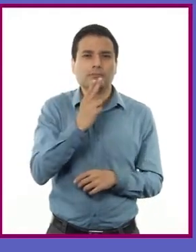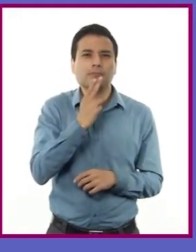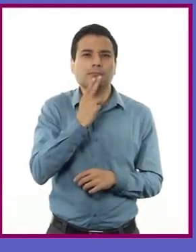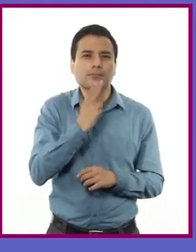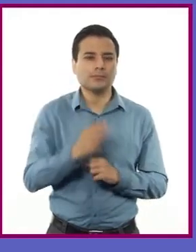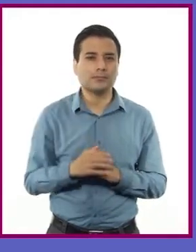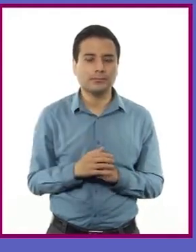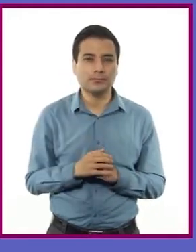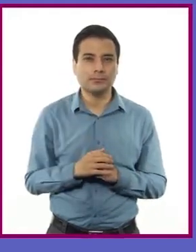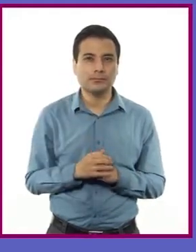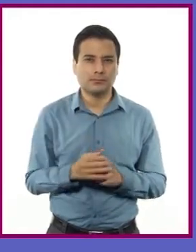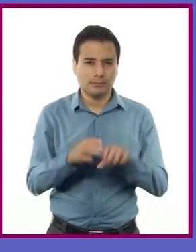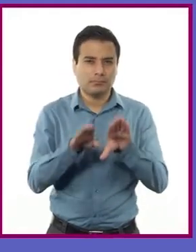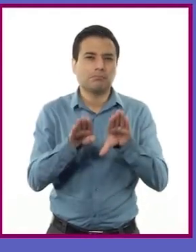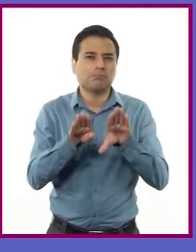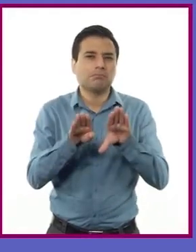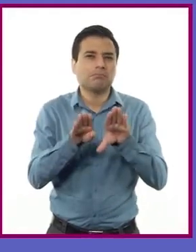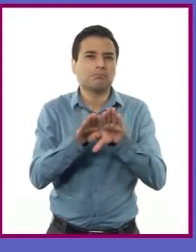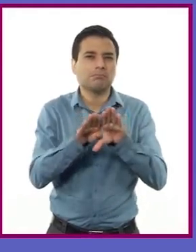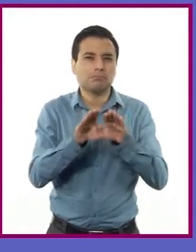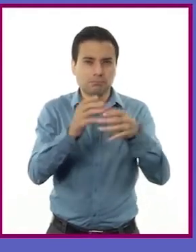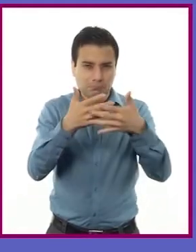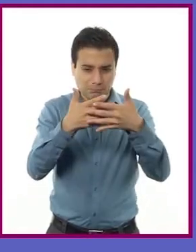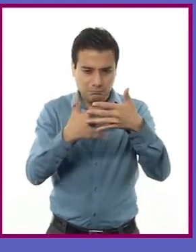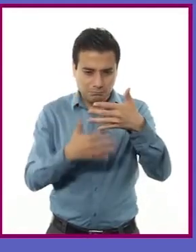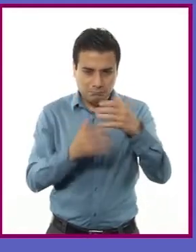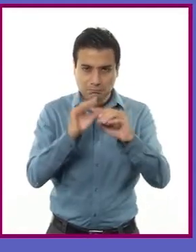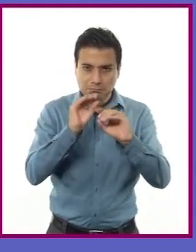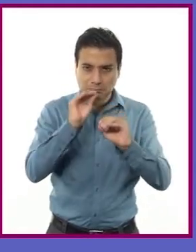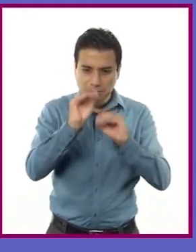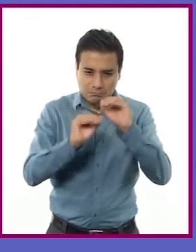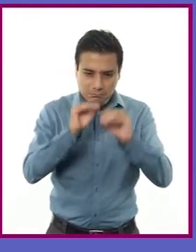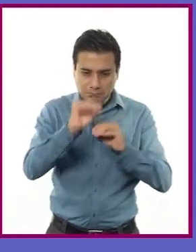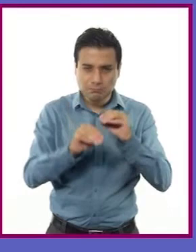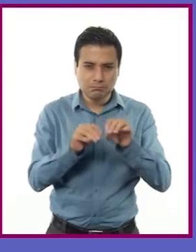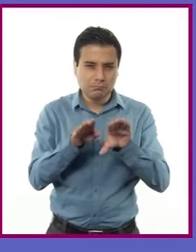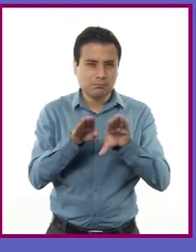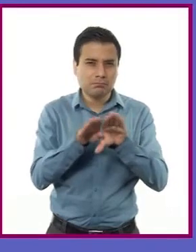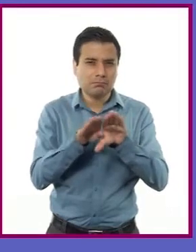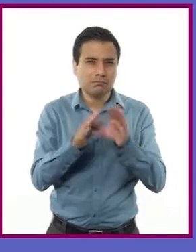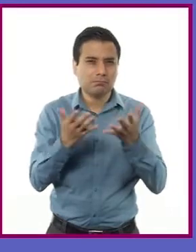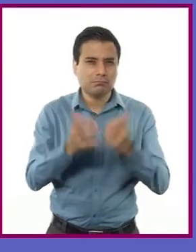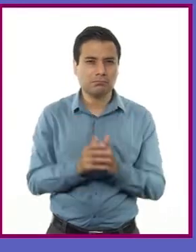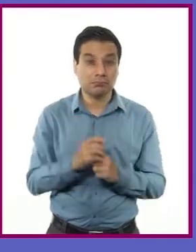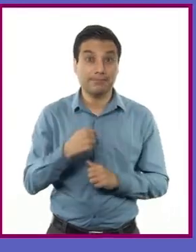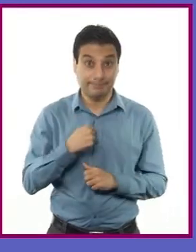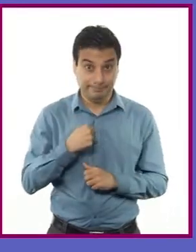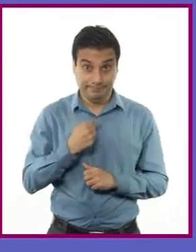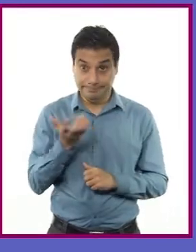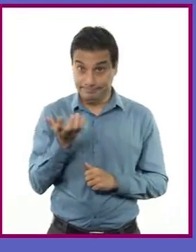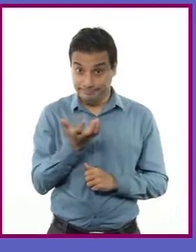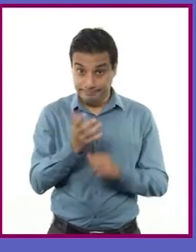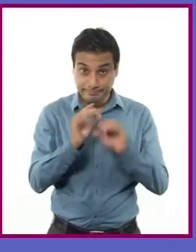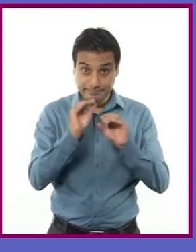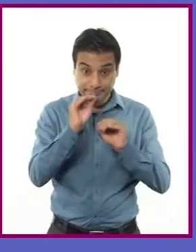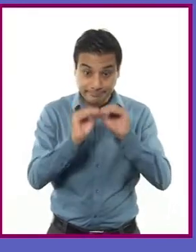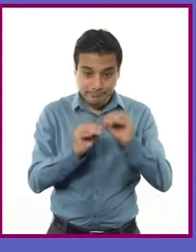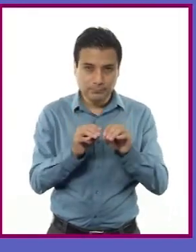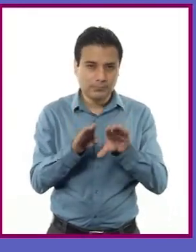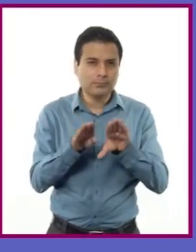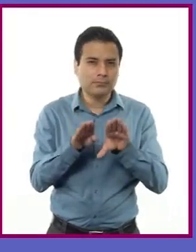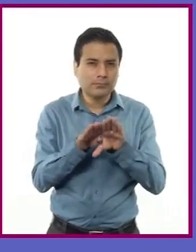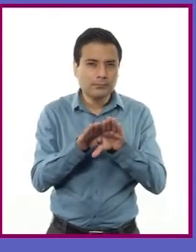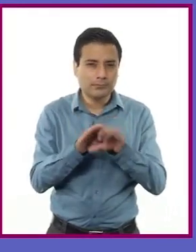¿Cómo se estructura un glosario? ¿Cómo podemos elaborar un glosario? Entre otras